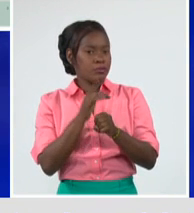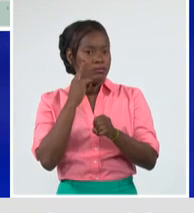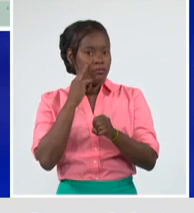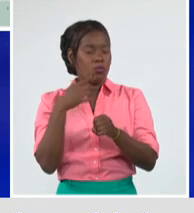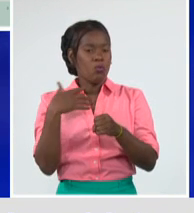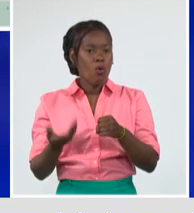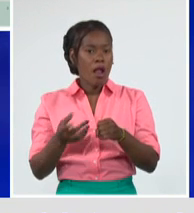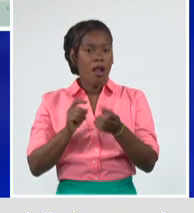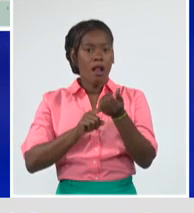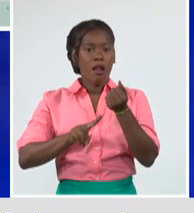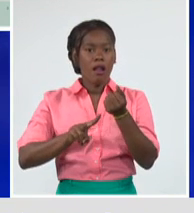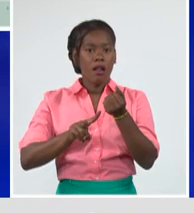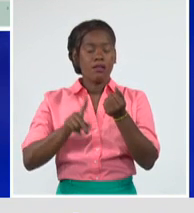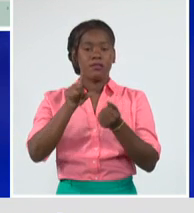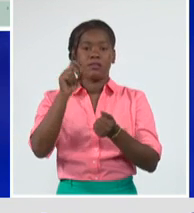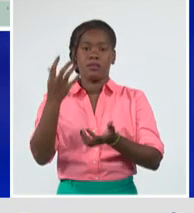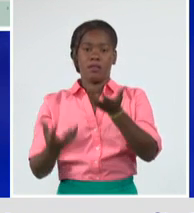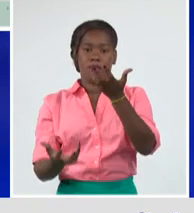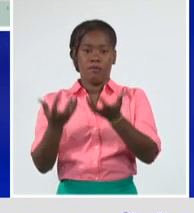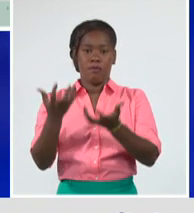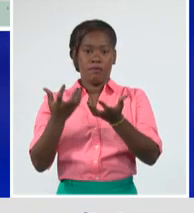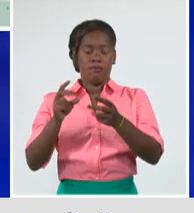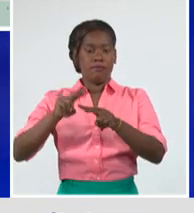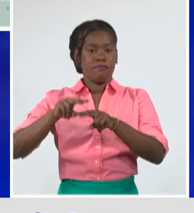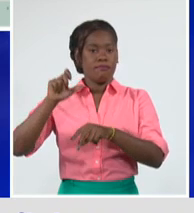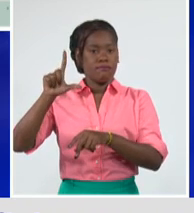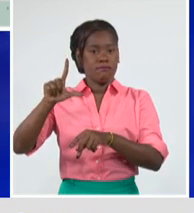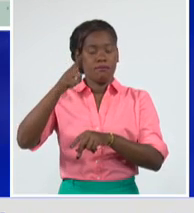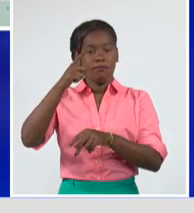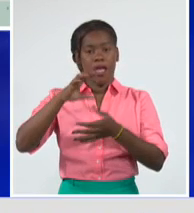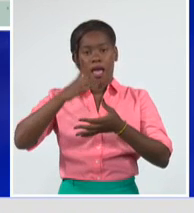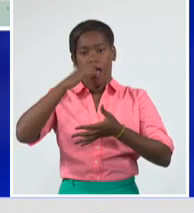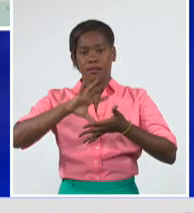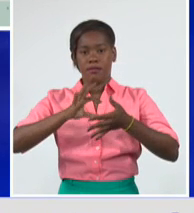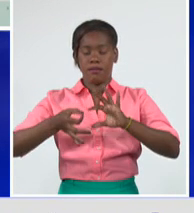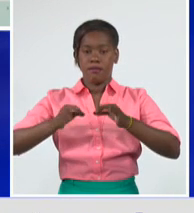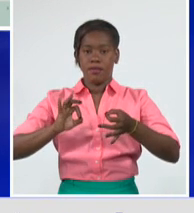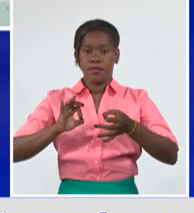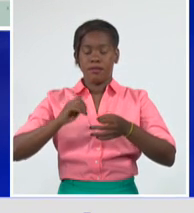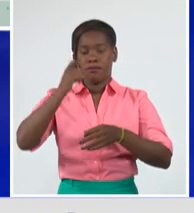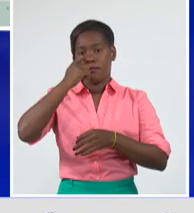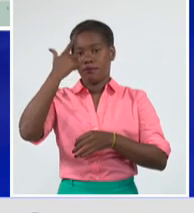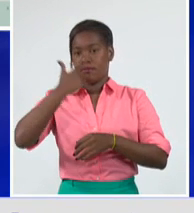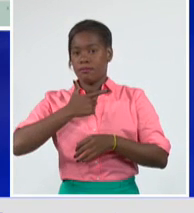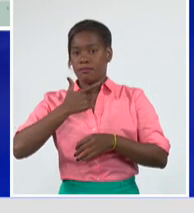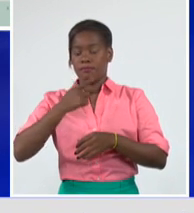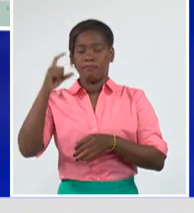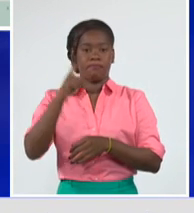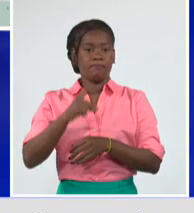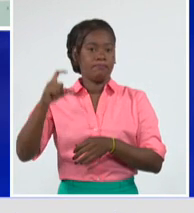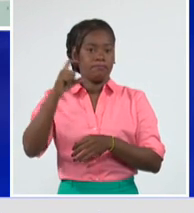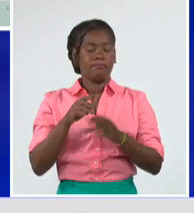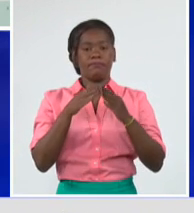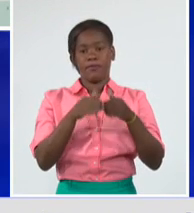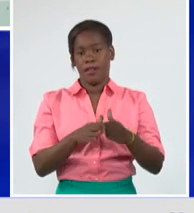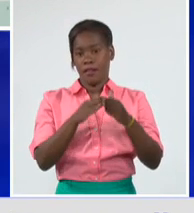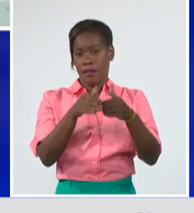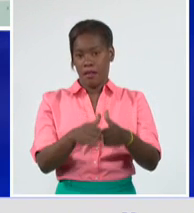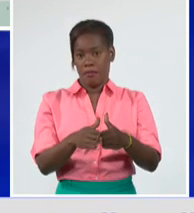Cienfuegos, Holguín, Artemisa, Ciego de Ávila, Camagüey, Mayabeque y Granma,